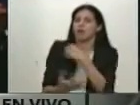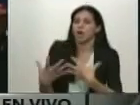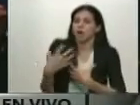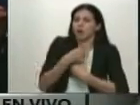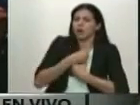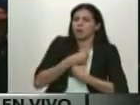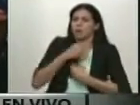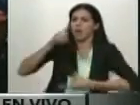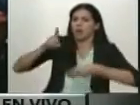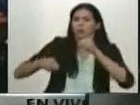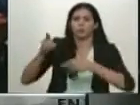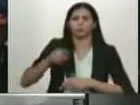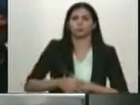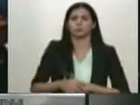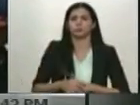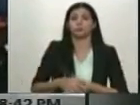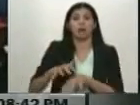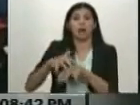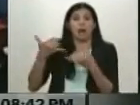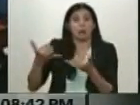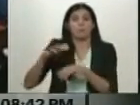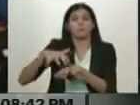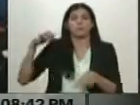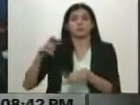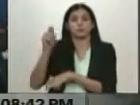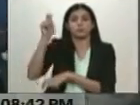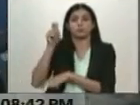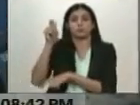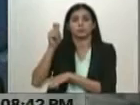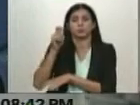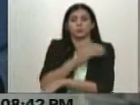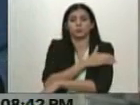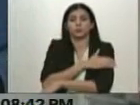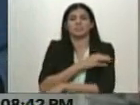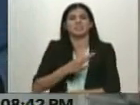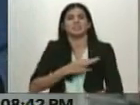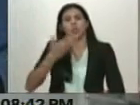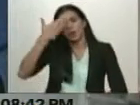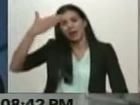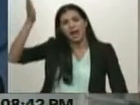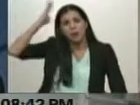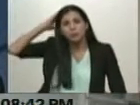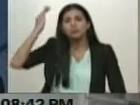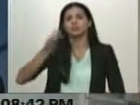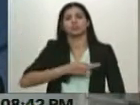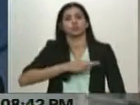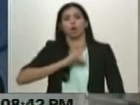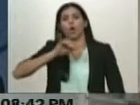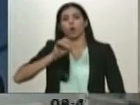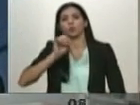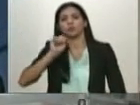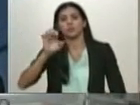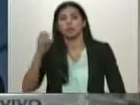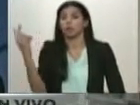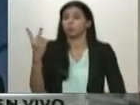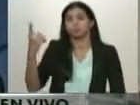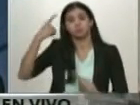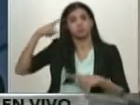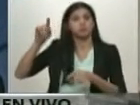maldad de los que tienen la mayoría en la Asamblea Nacional, señor Ramos Alúa, señor José Guerra, a ustedes los hago responsables,